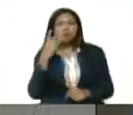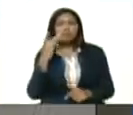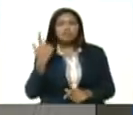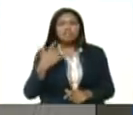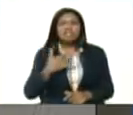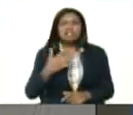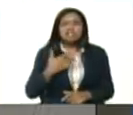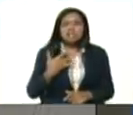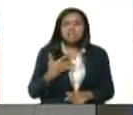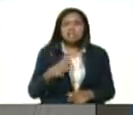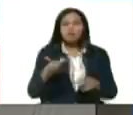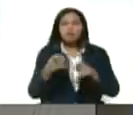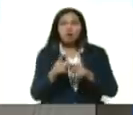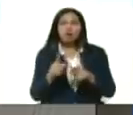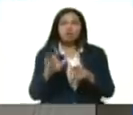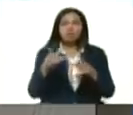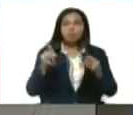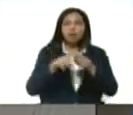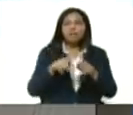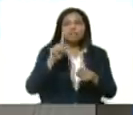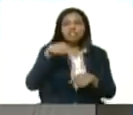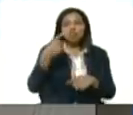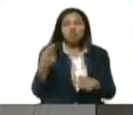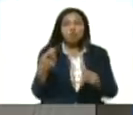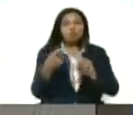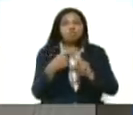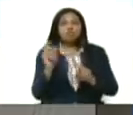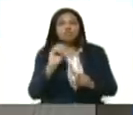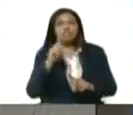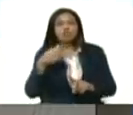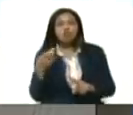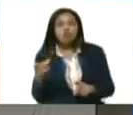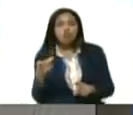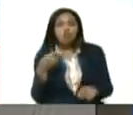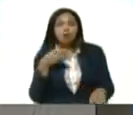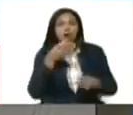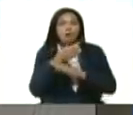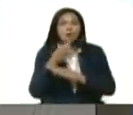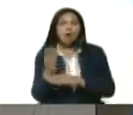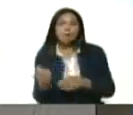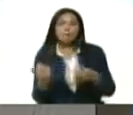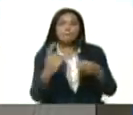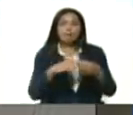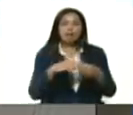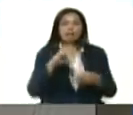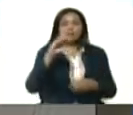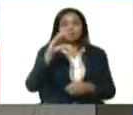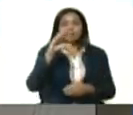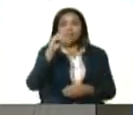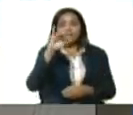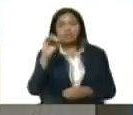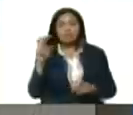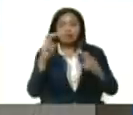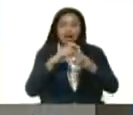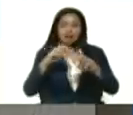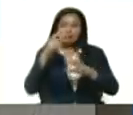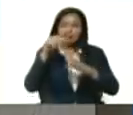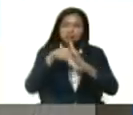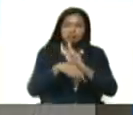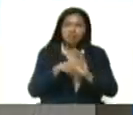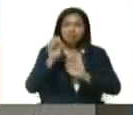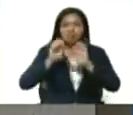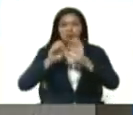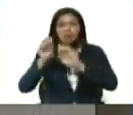síntomas típicos, den o no den positivos con la prueba rápida y se ingresan en CDI para realizarle el